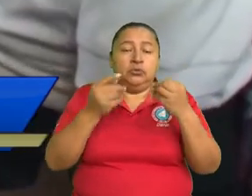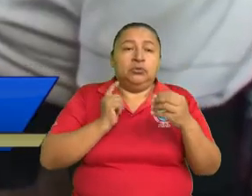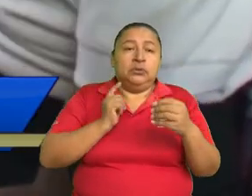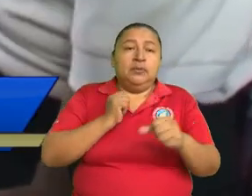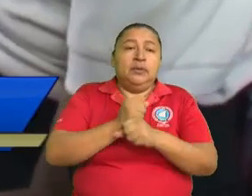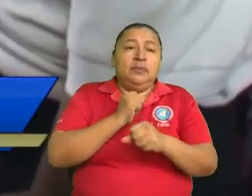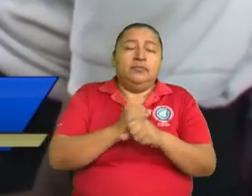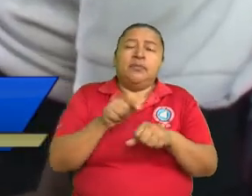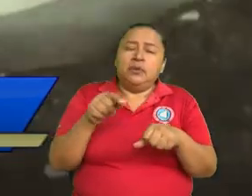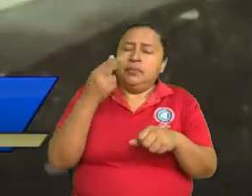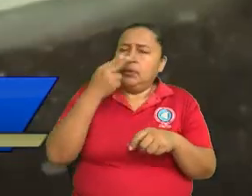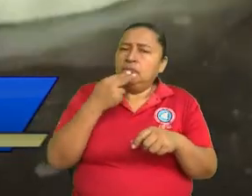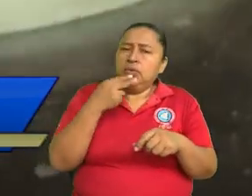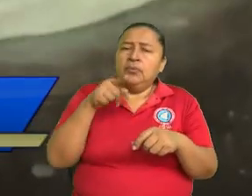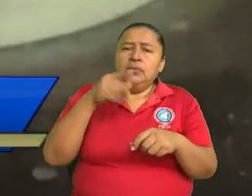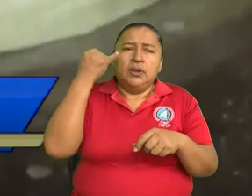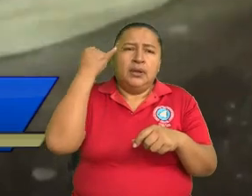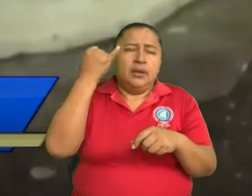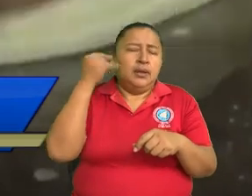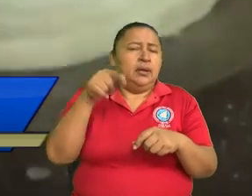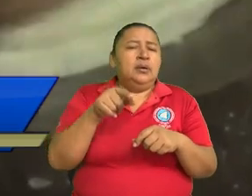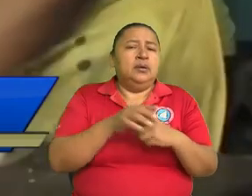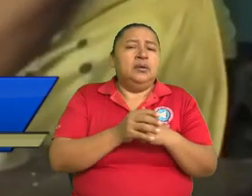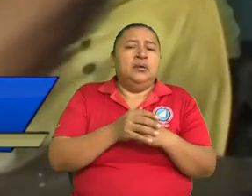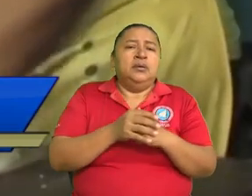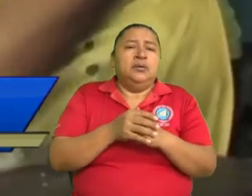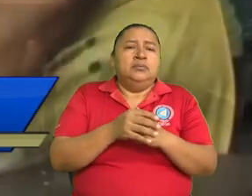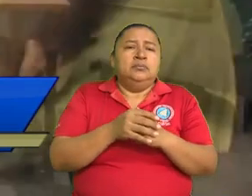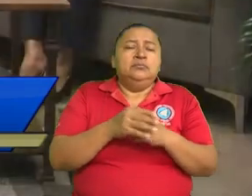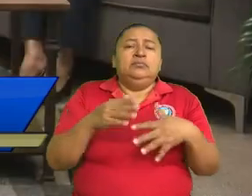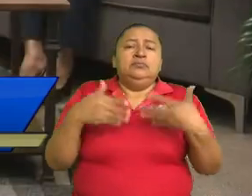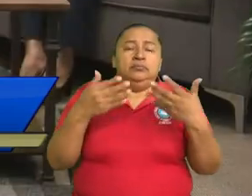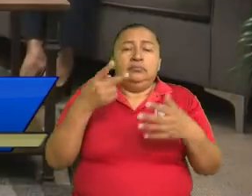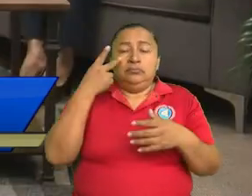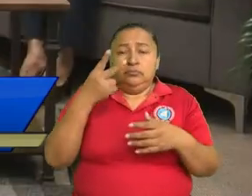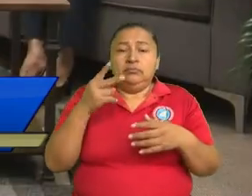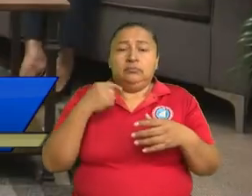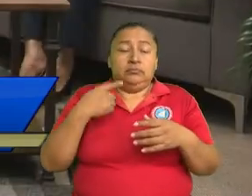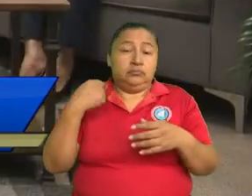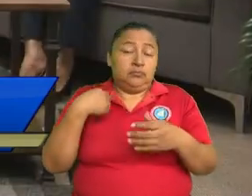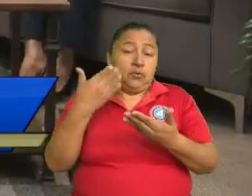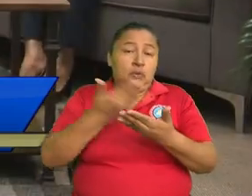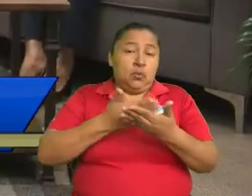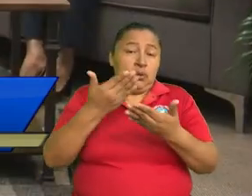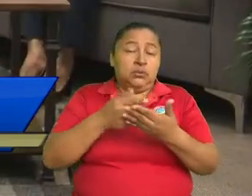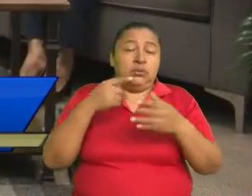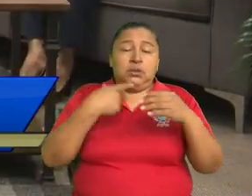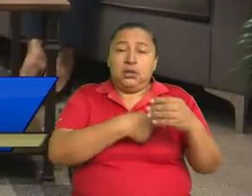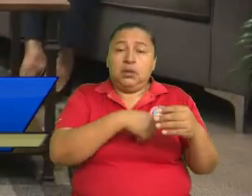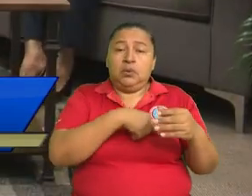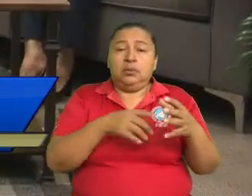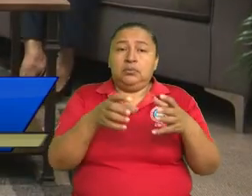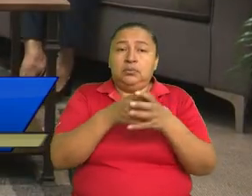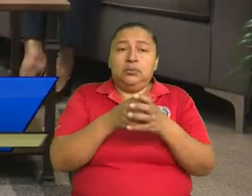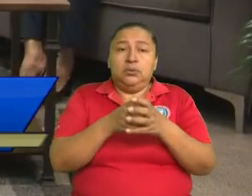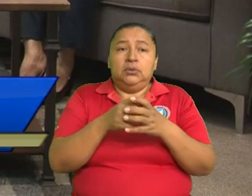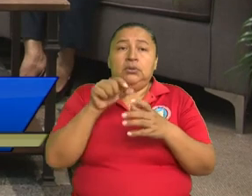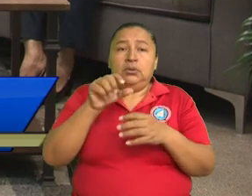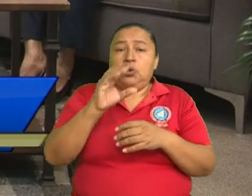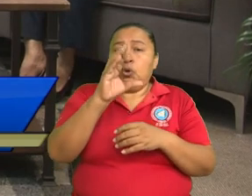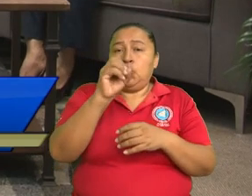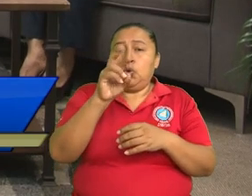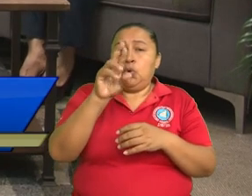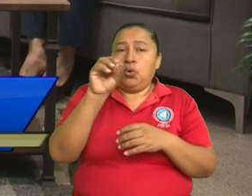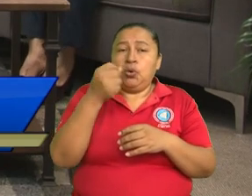le quisiera consultar sobre una iniciativa también visible dentro de la vinculación con las comunidades y las escuelas, los coros. Ay,